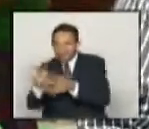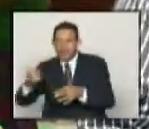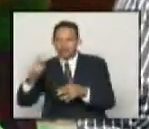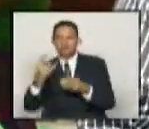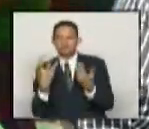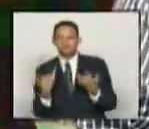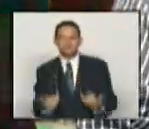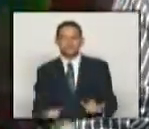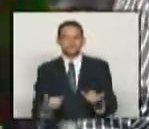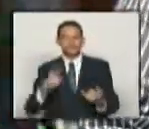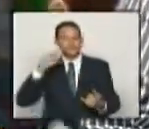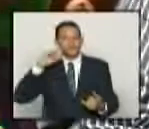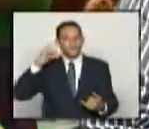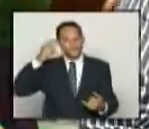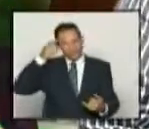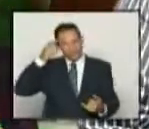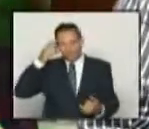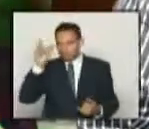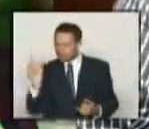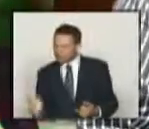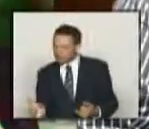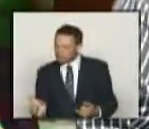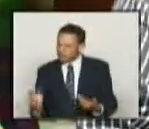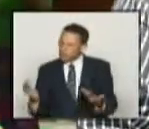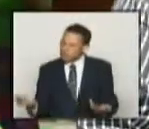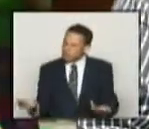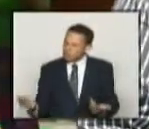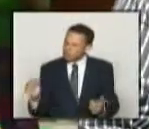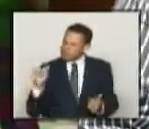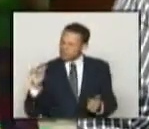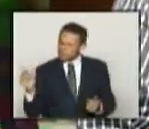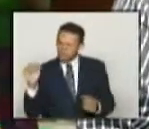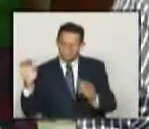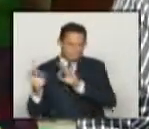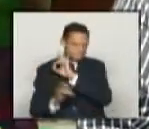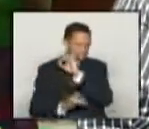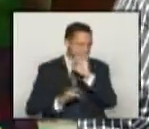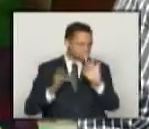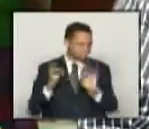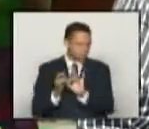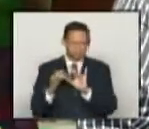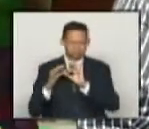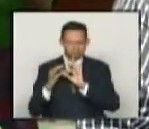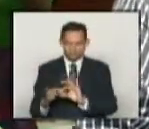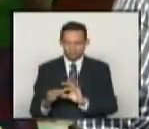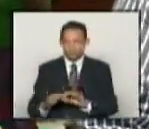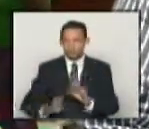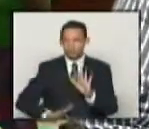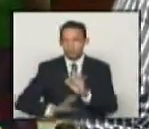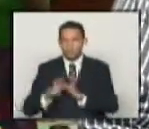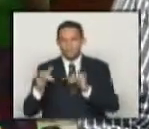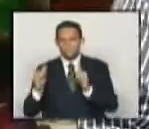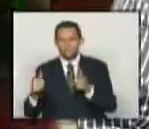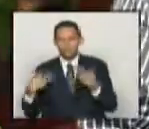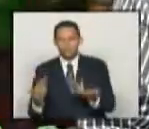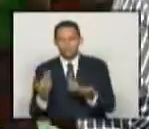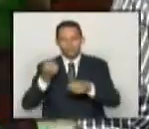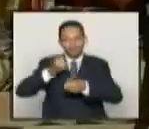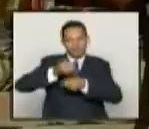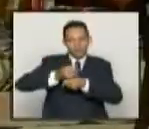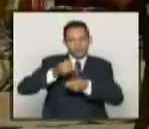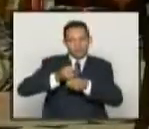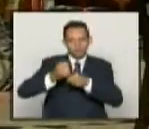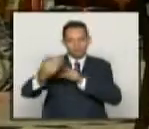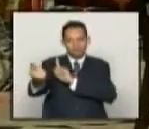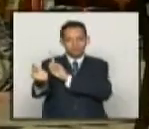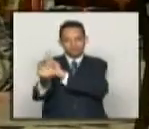señor gobernador, que en definitiva usted se ha anotado un hit con estos encuentros y